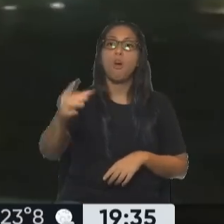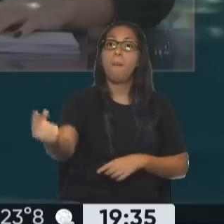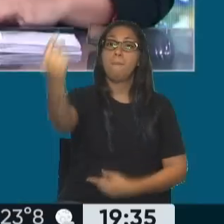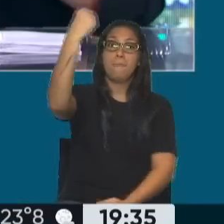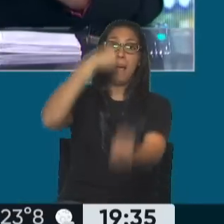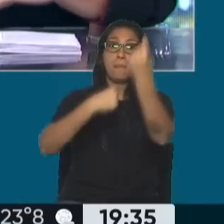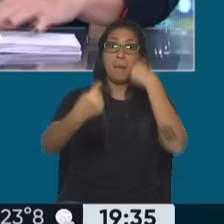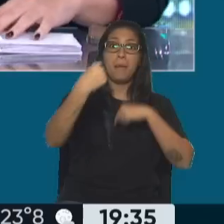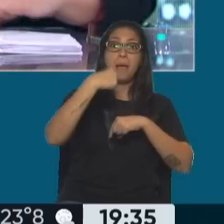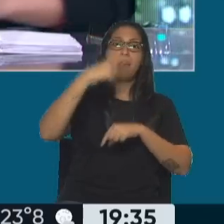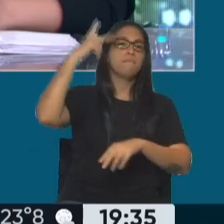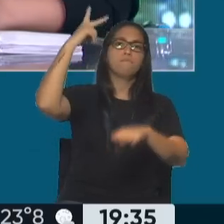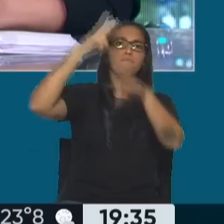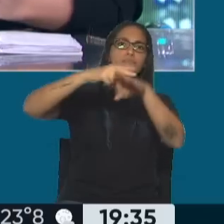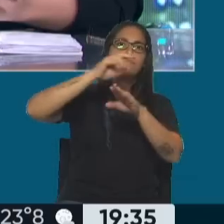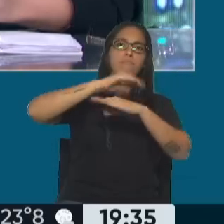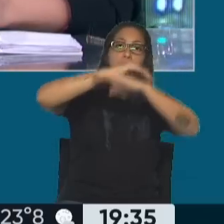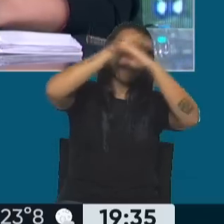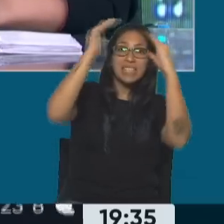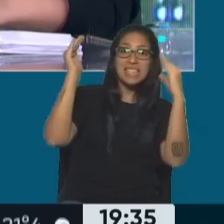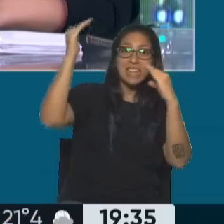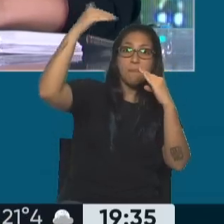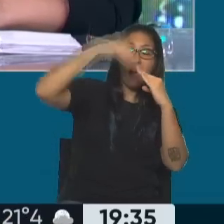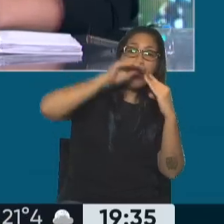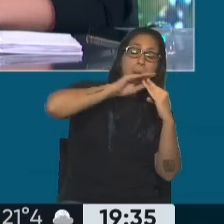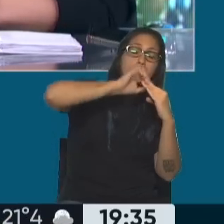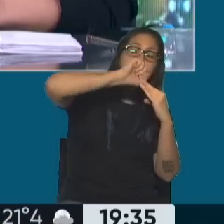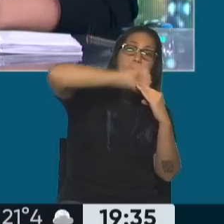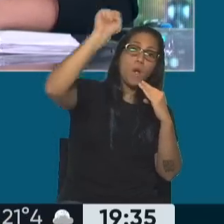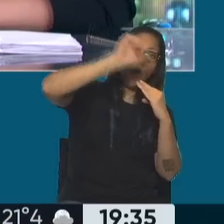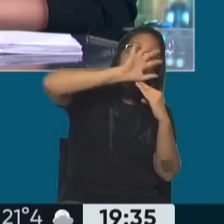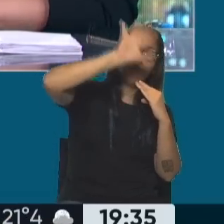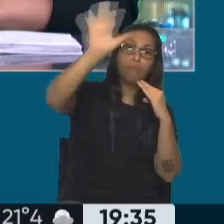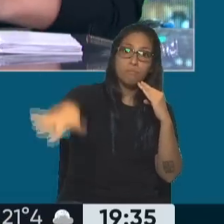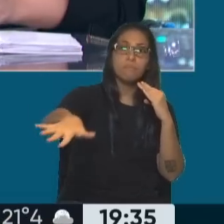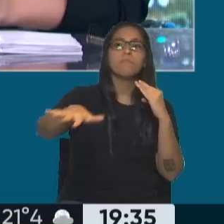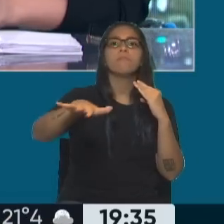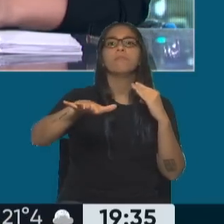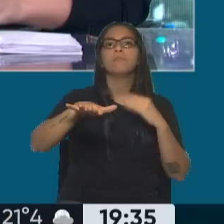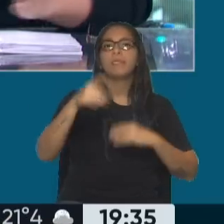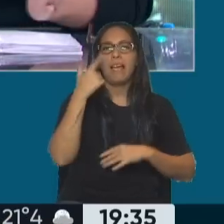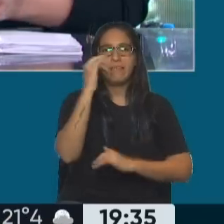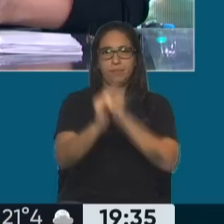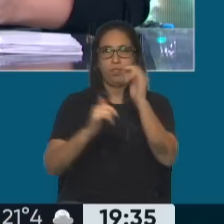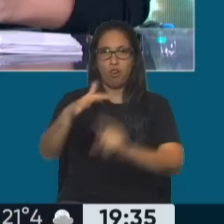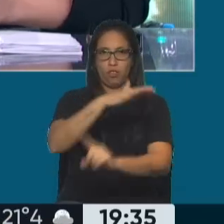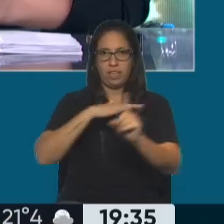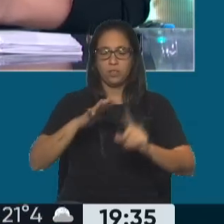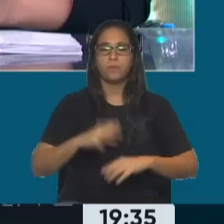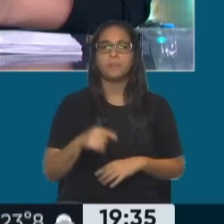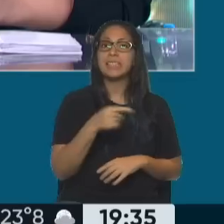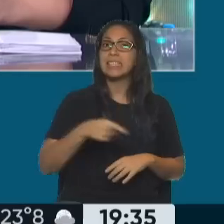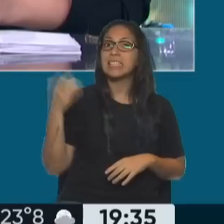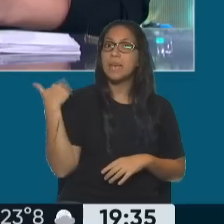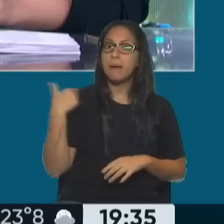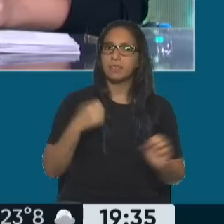interceptados por el sistema de antiaéreo que tiene Israel. A ver, damos un poco de contexto. Esta semana hubo